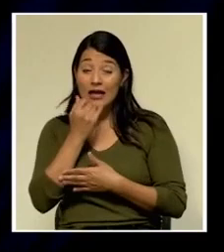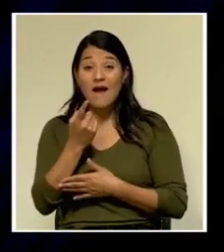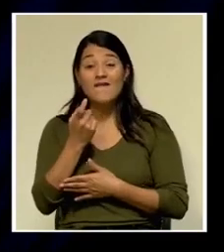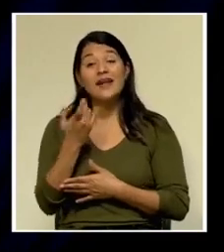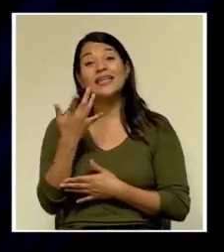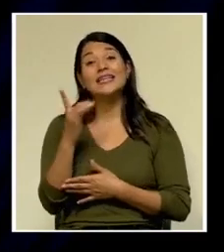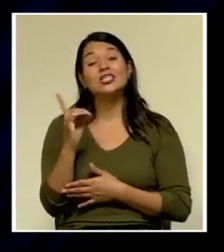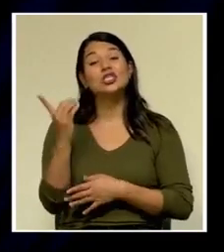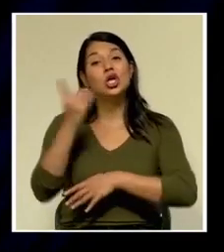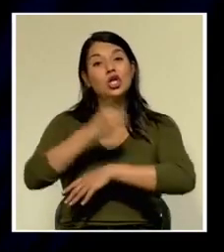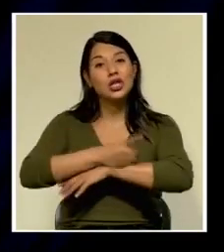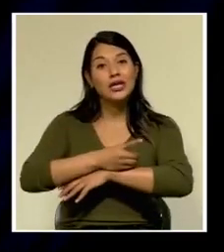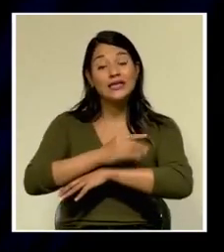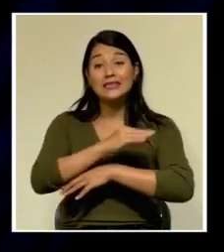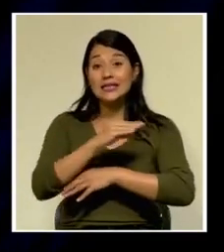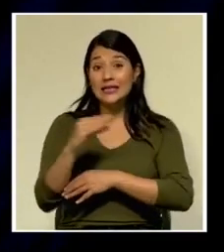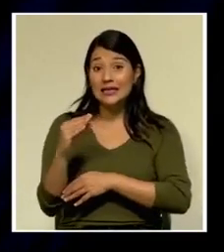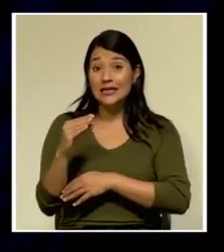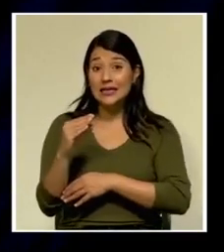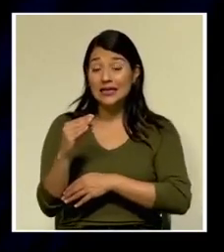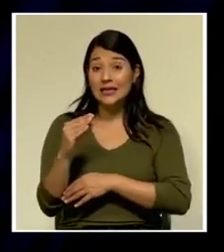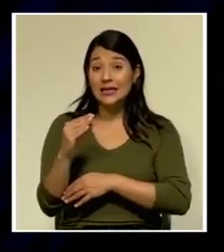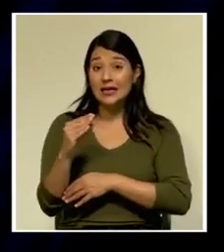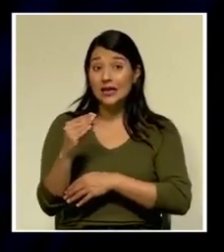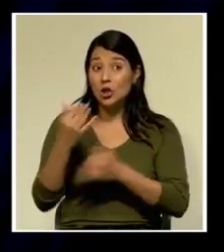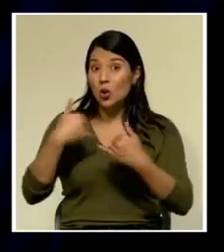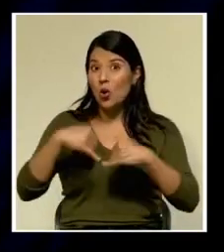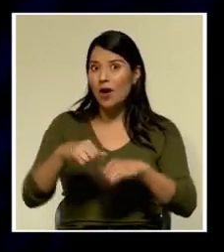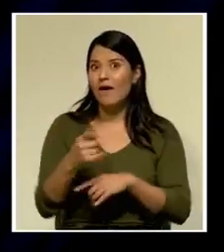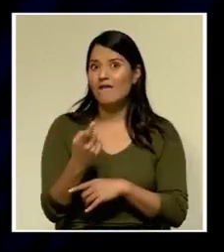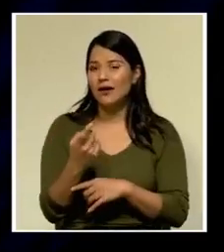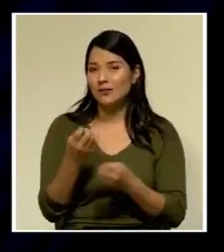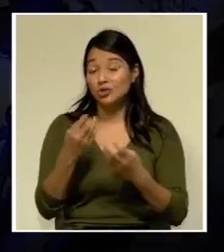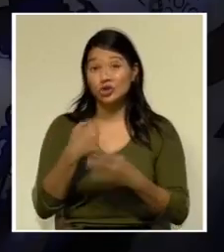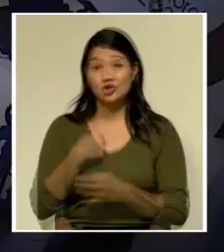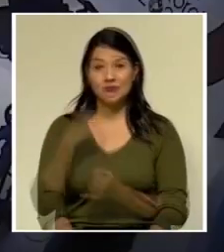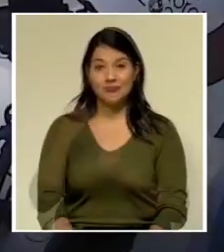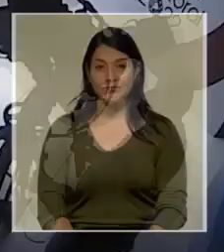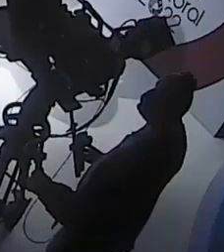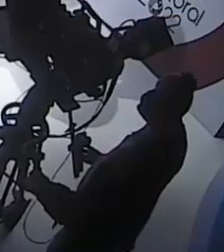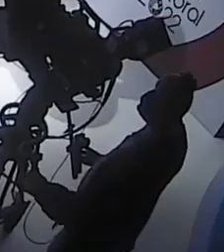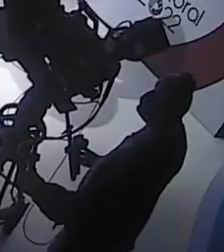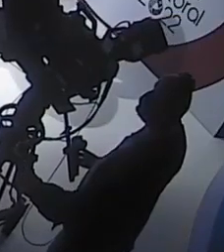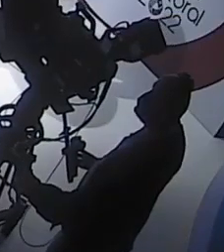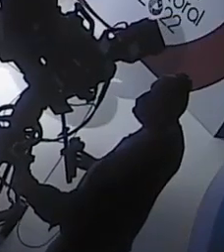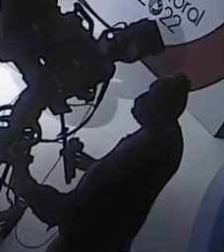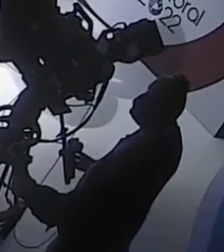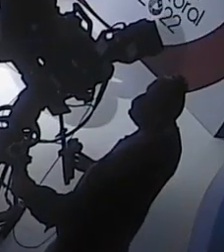18 días y la cuenta está pendiente. Yo me despido con esto.